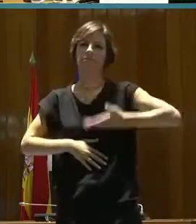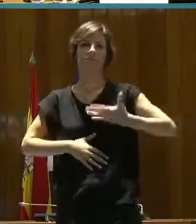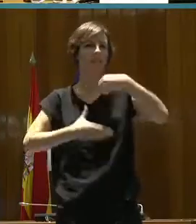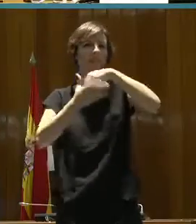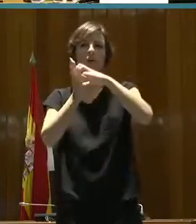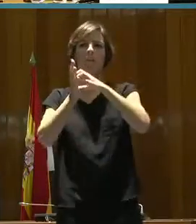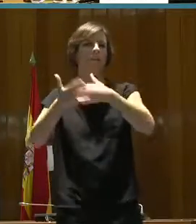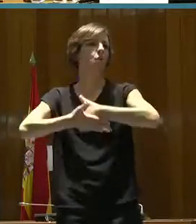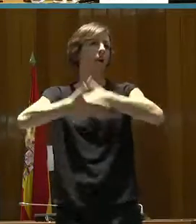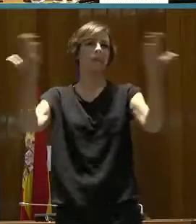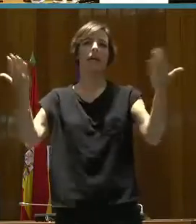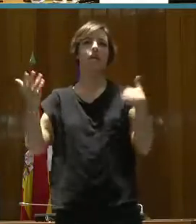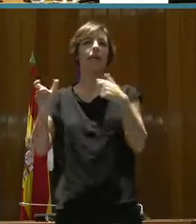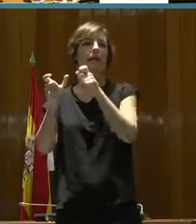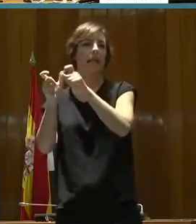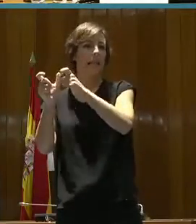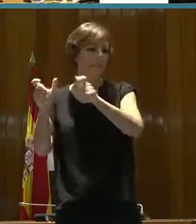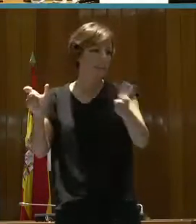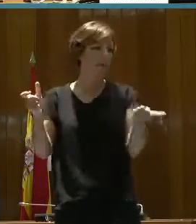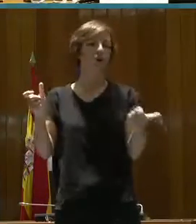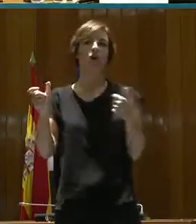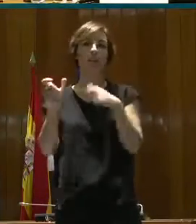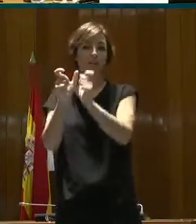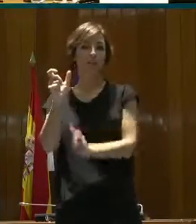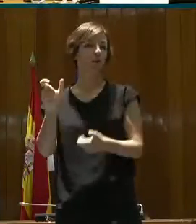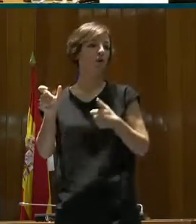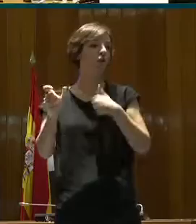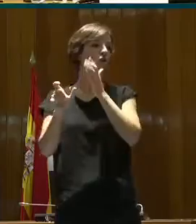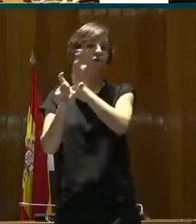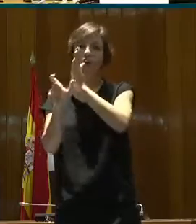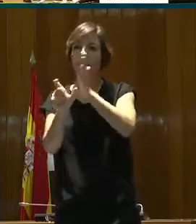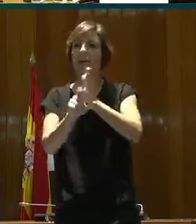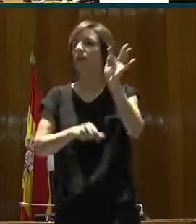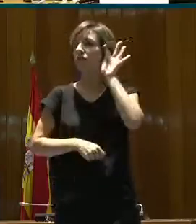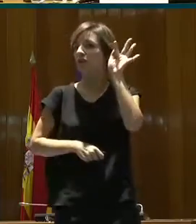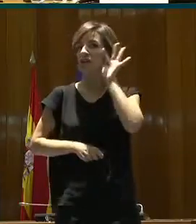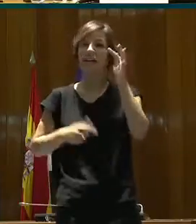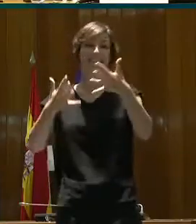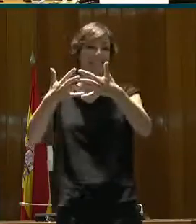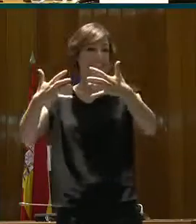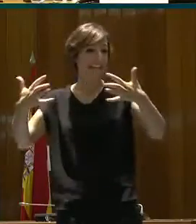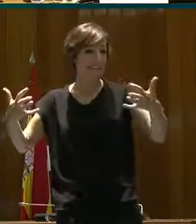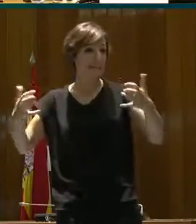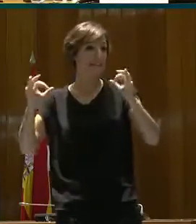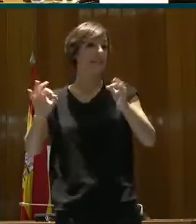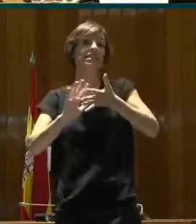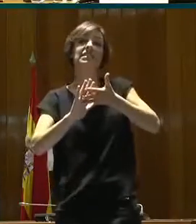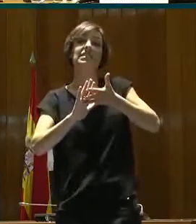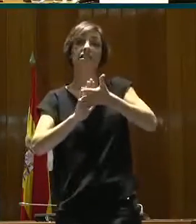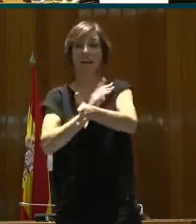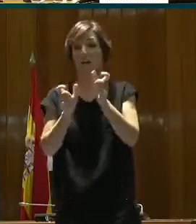gramática. Por lo tanto, el léxico, la fonología, la morfología, la sintaxis y el